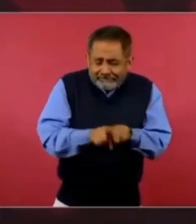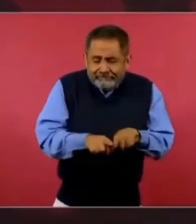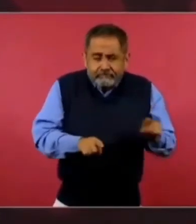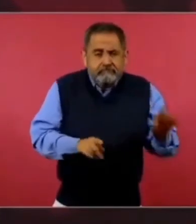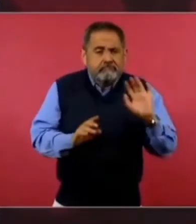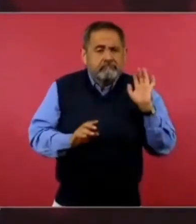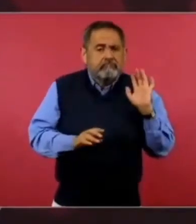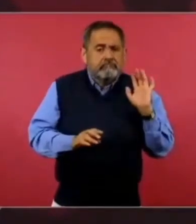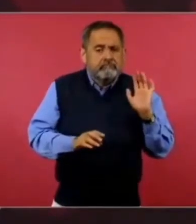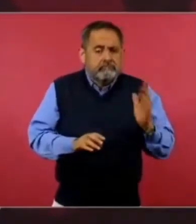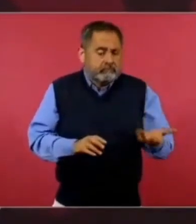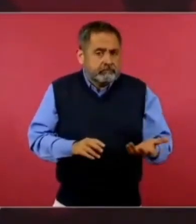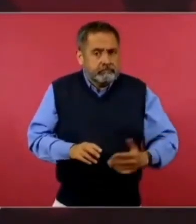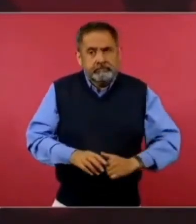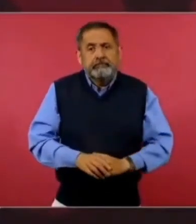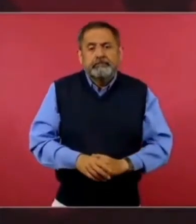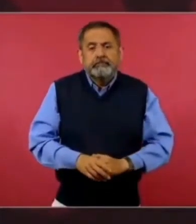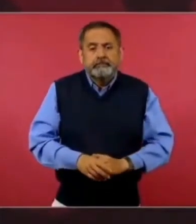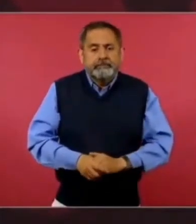También,